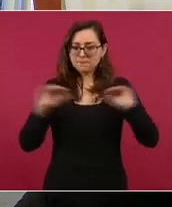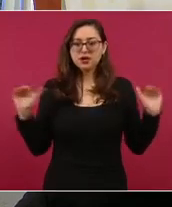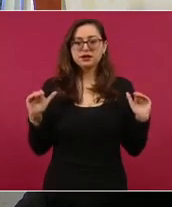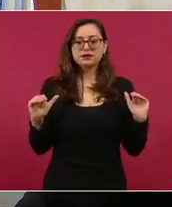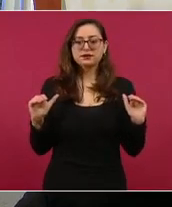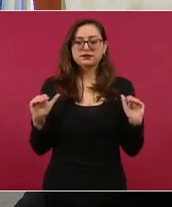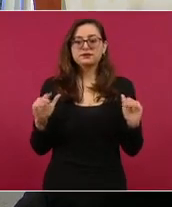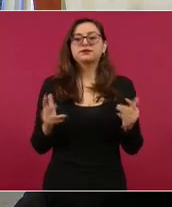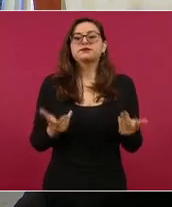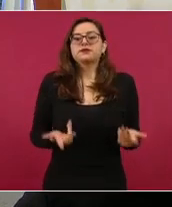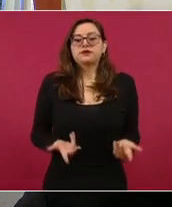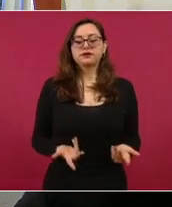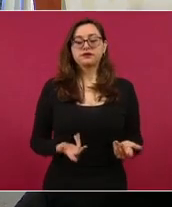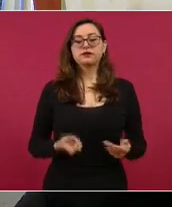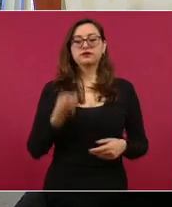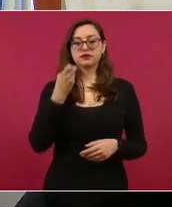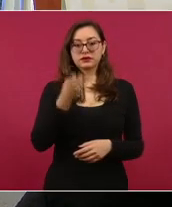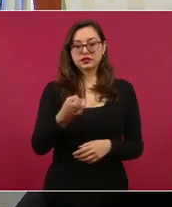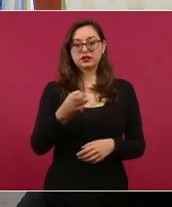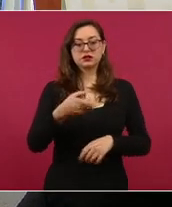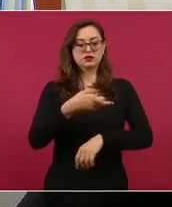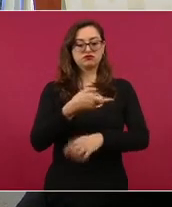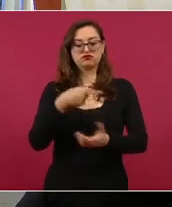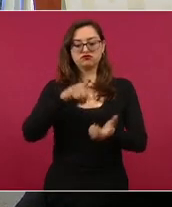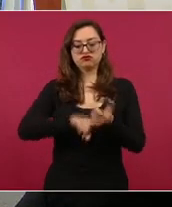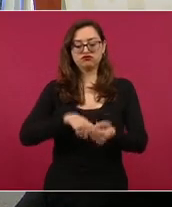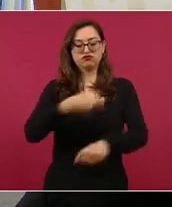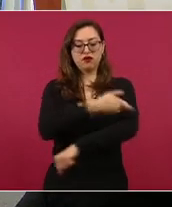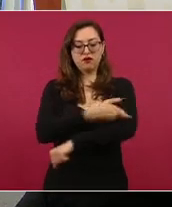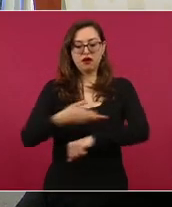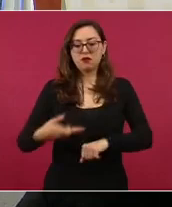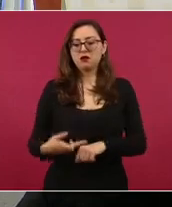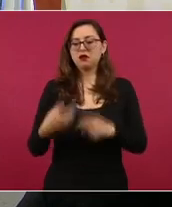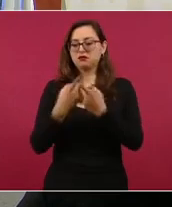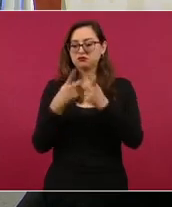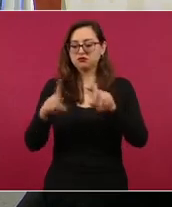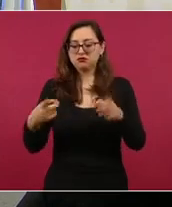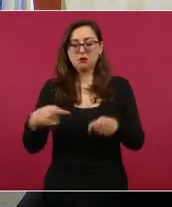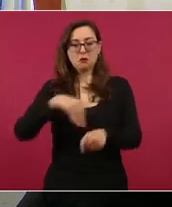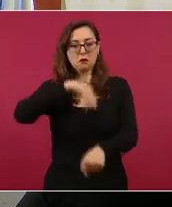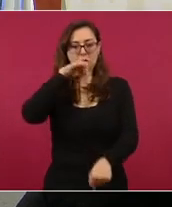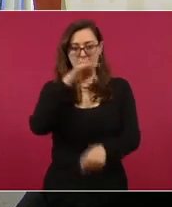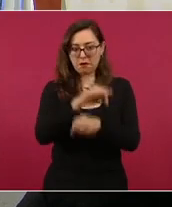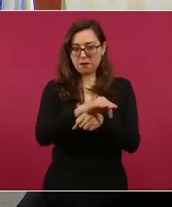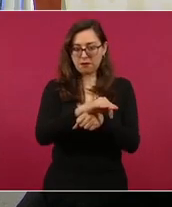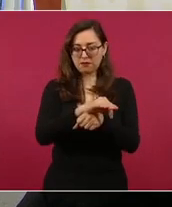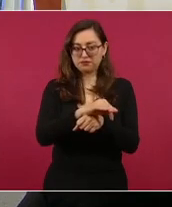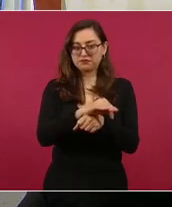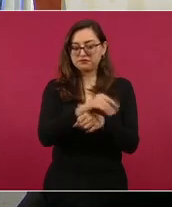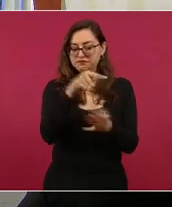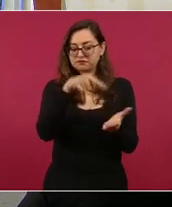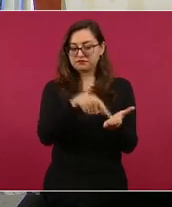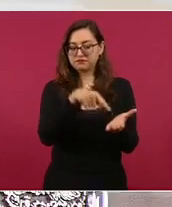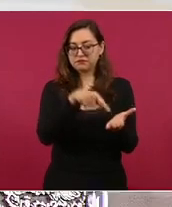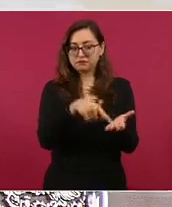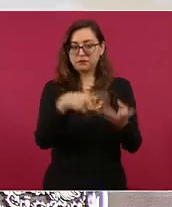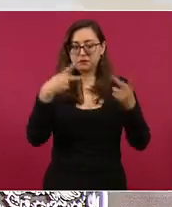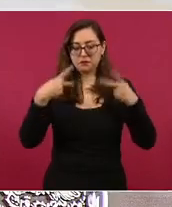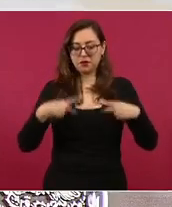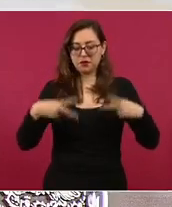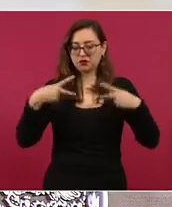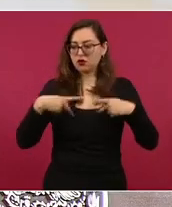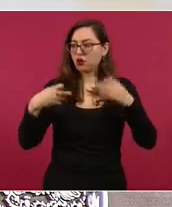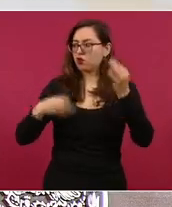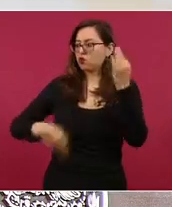Esta protegerá la organización y el desarrollo de la familia. También en el mismo artículo habla que toda persona tiene derecho a la cultura